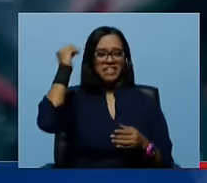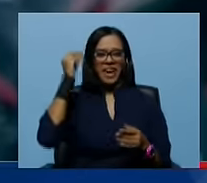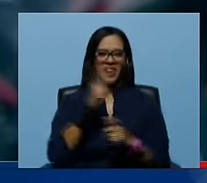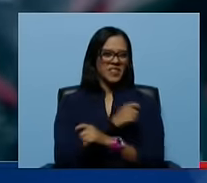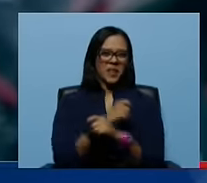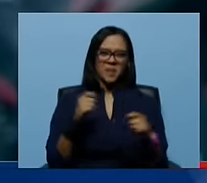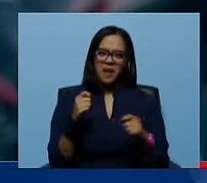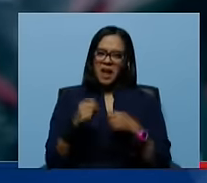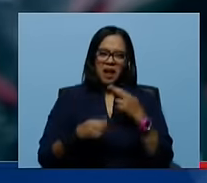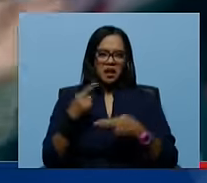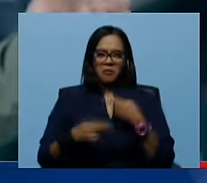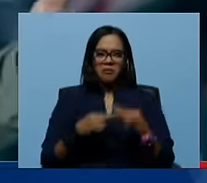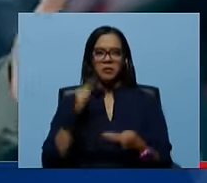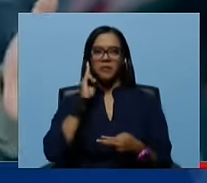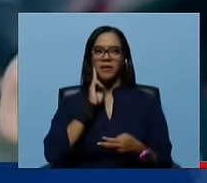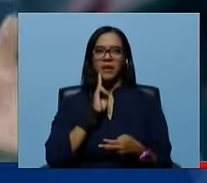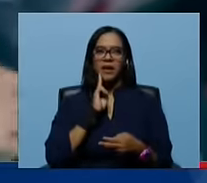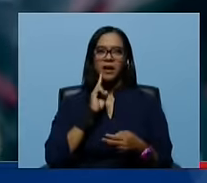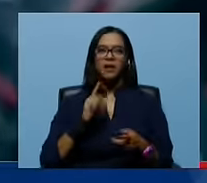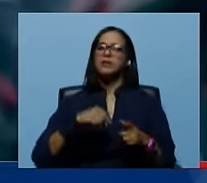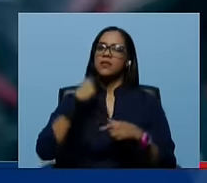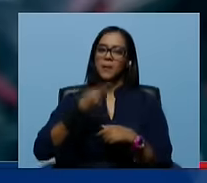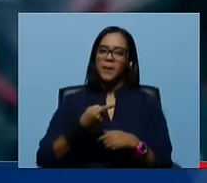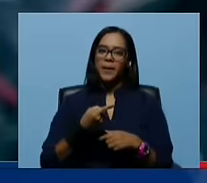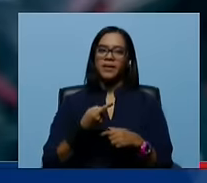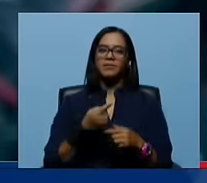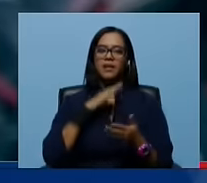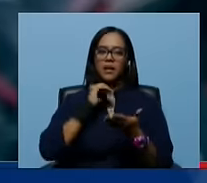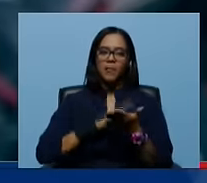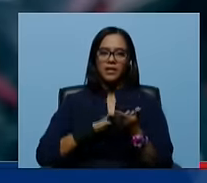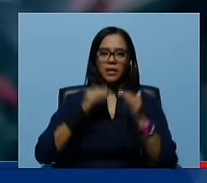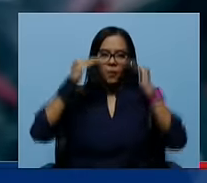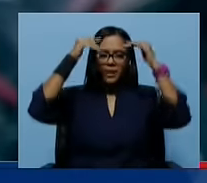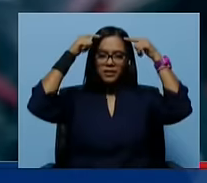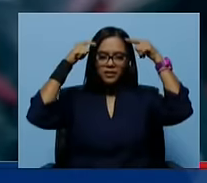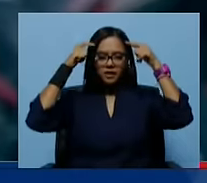Revolución Bolivariana después de la partida del comandante Chávez.